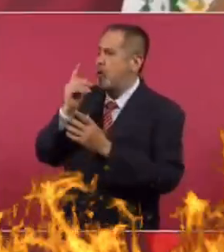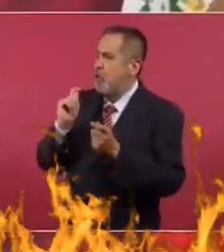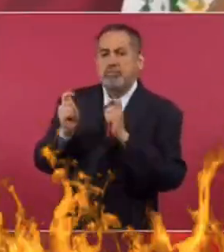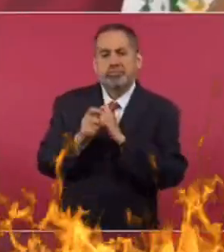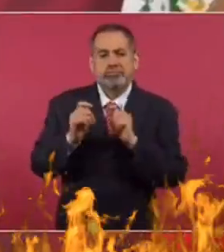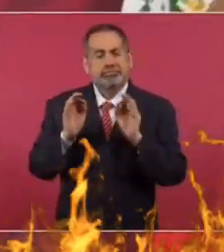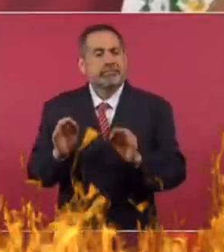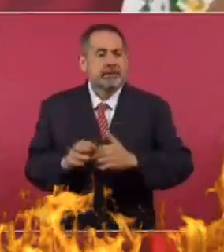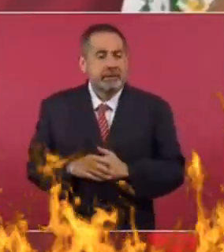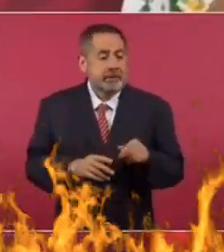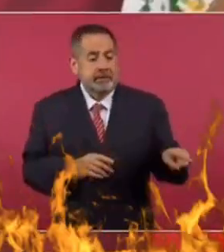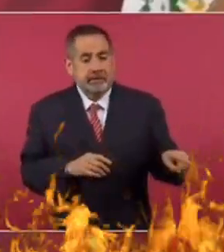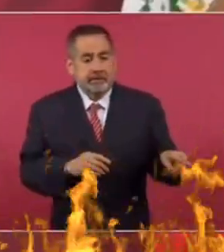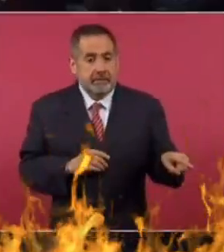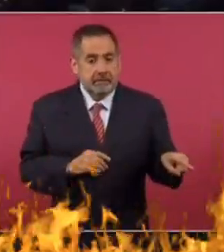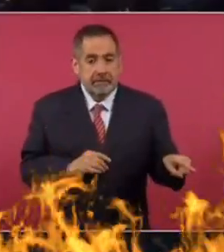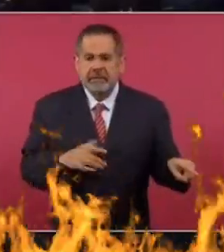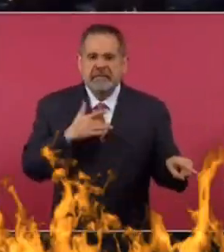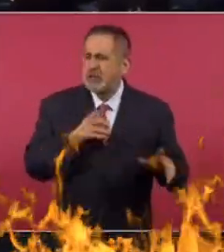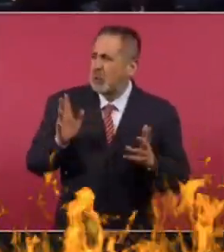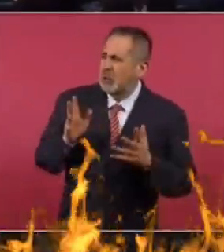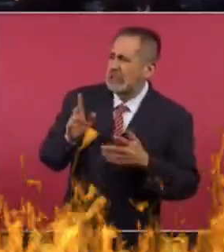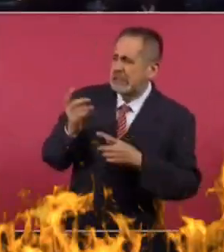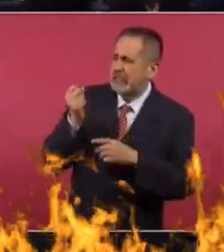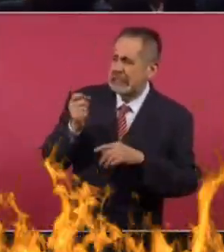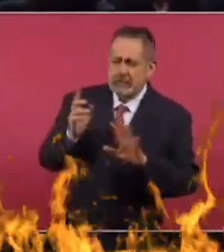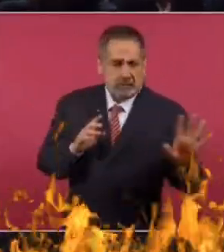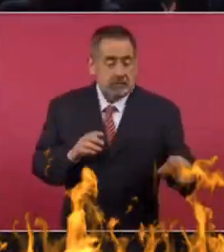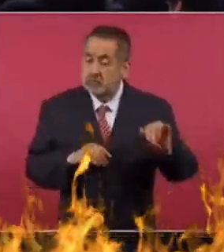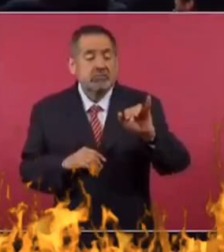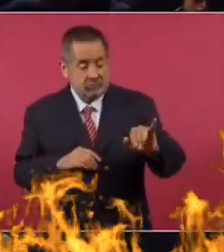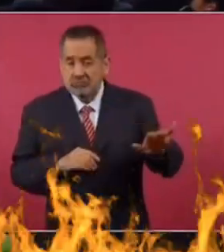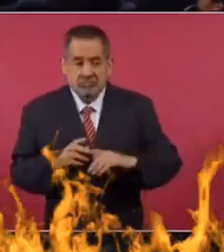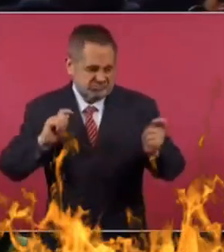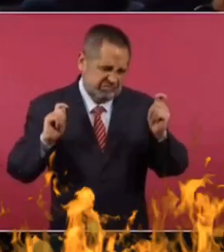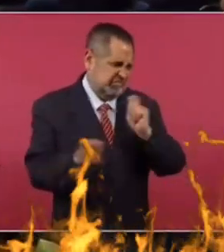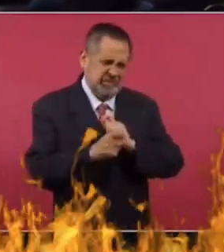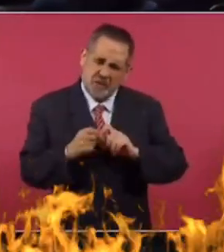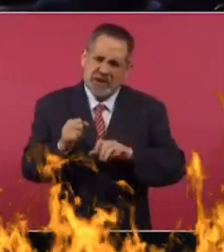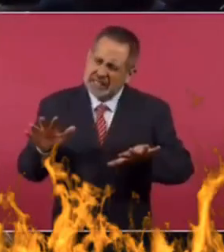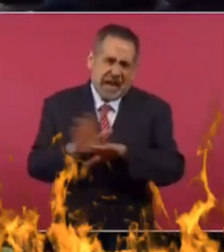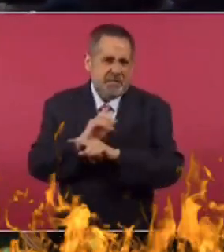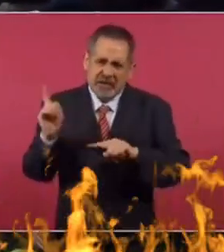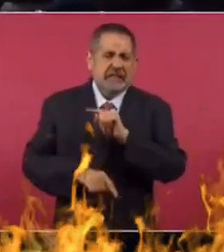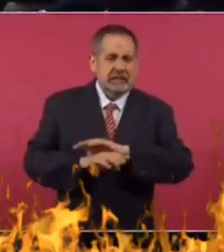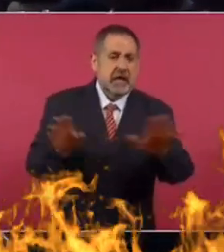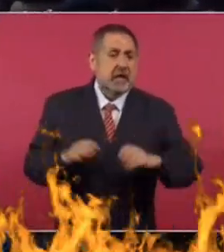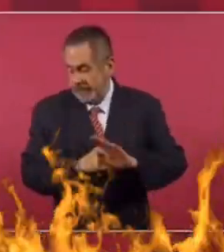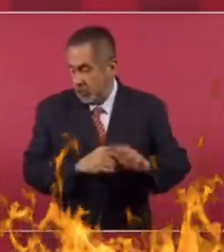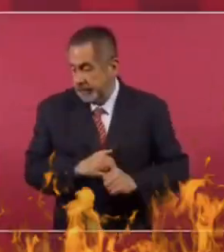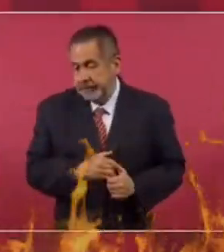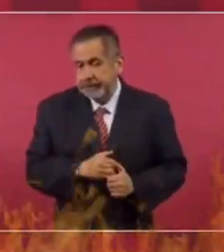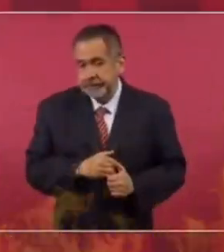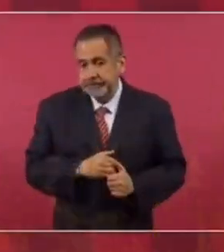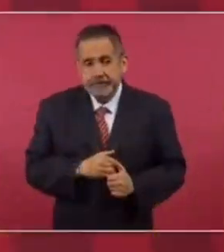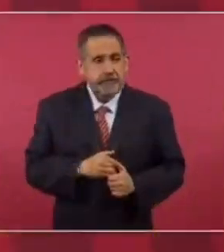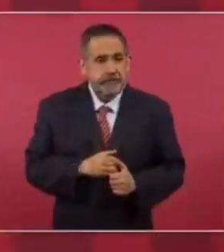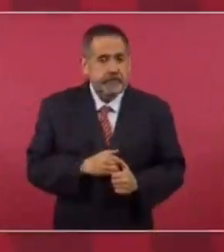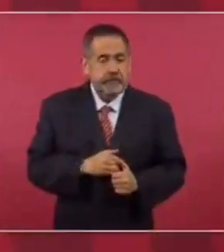raíz. Y les parece, pues, muy radical. Y sí lo es. Porque ya no son